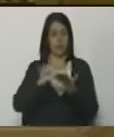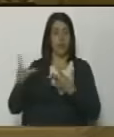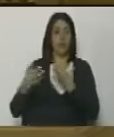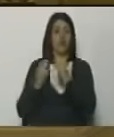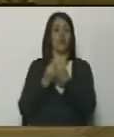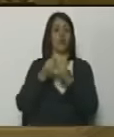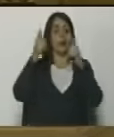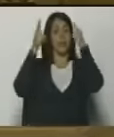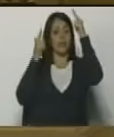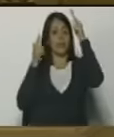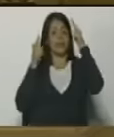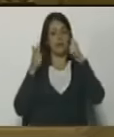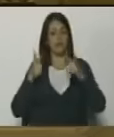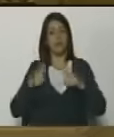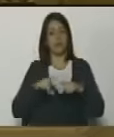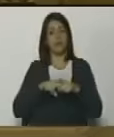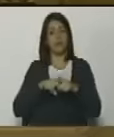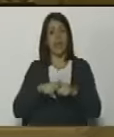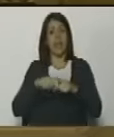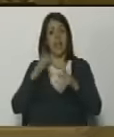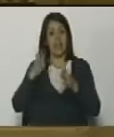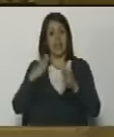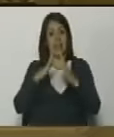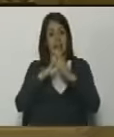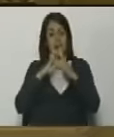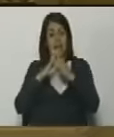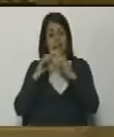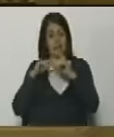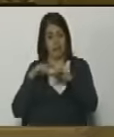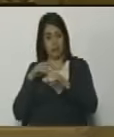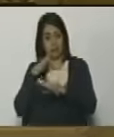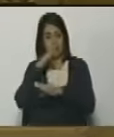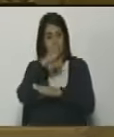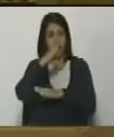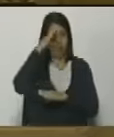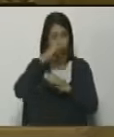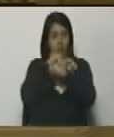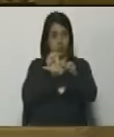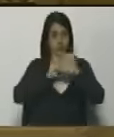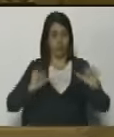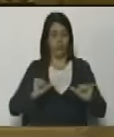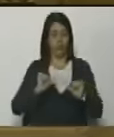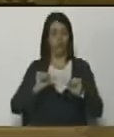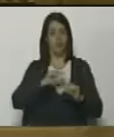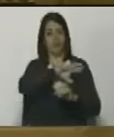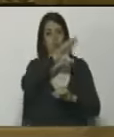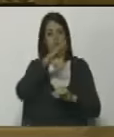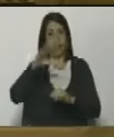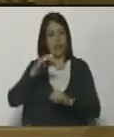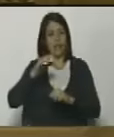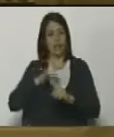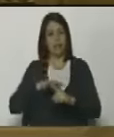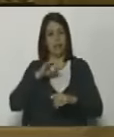comandante Chávez en su cortejo desde la Academia Militar hasta el cuartel de la montaña.